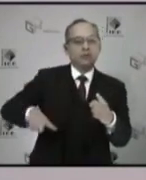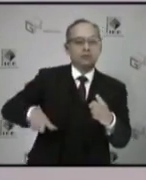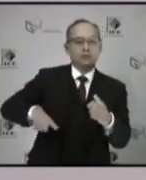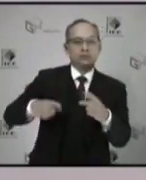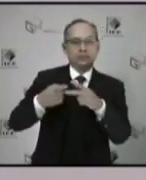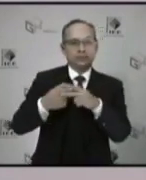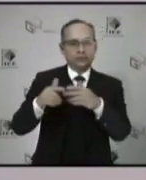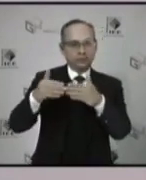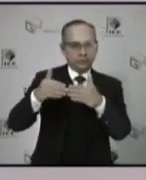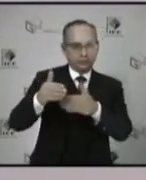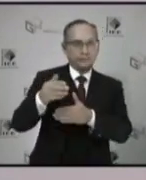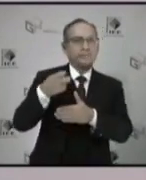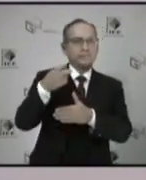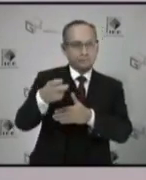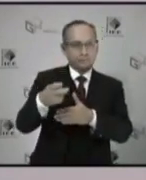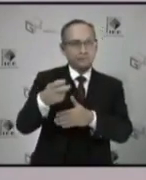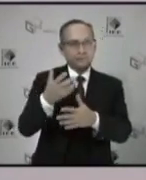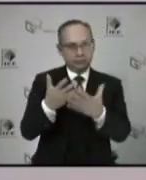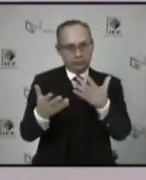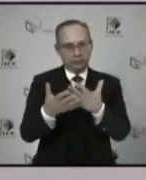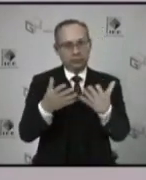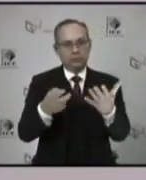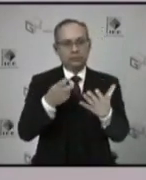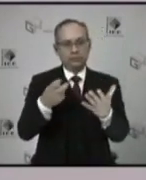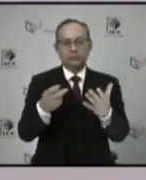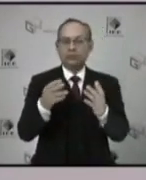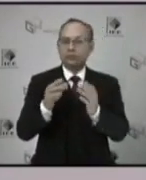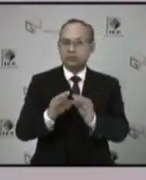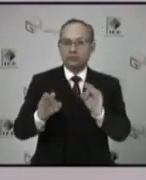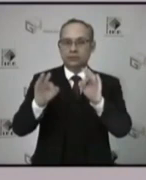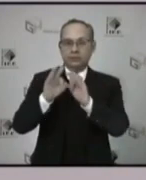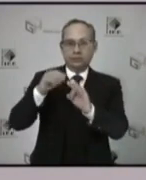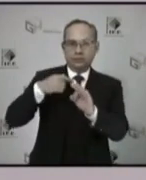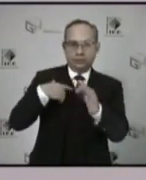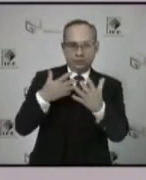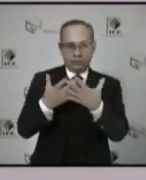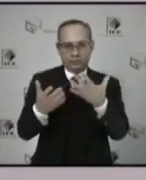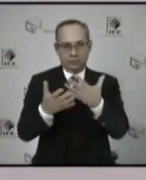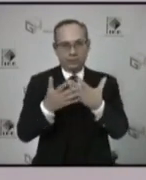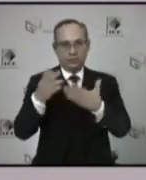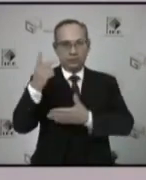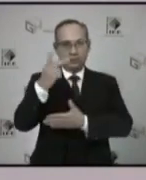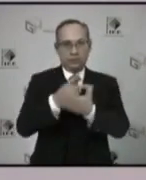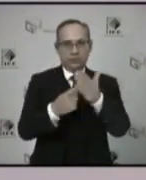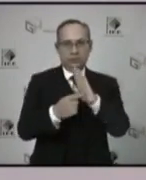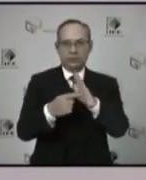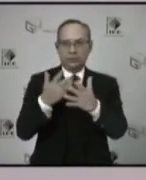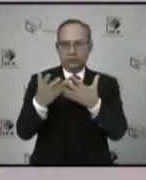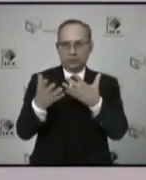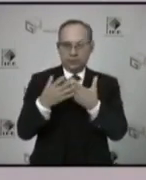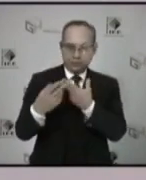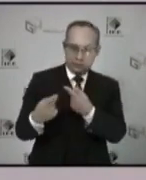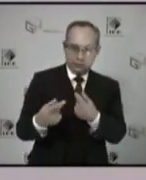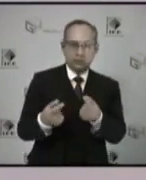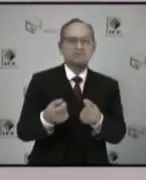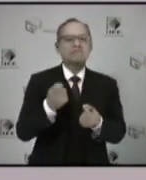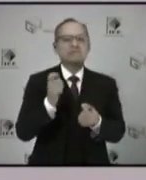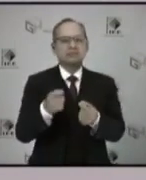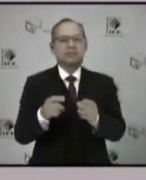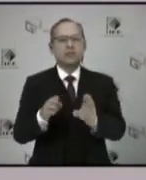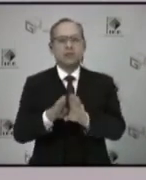lo más importante, que elaboraré un programa de acción para que exista una relación